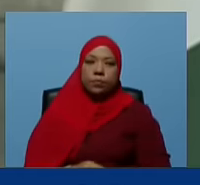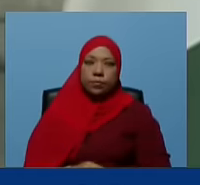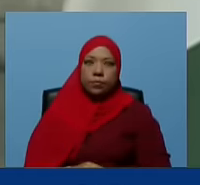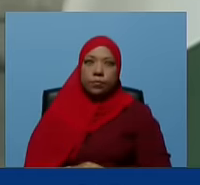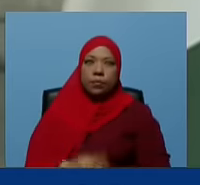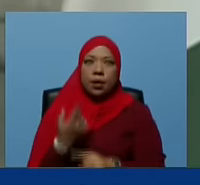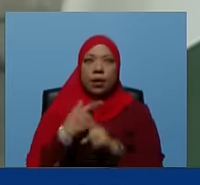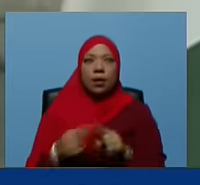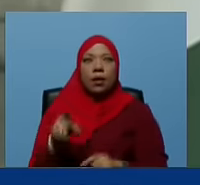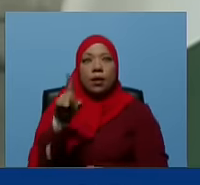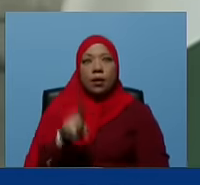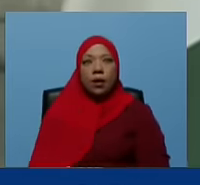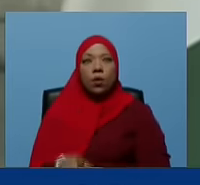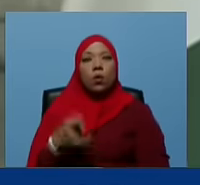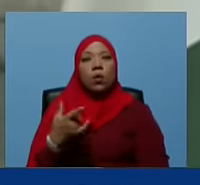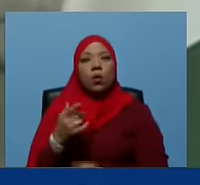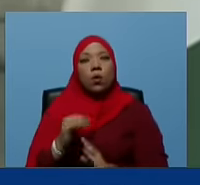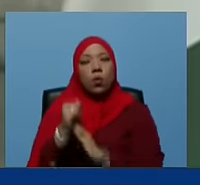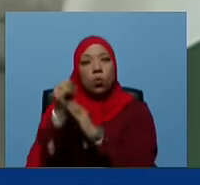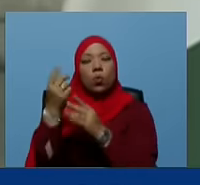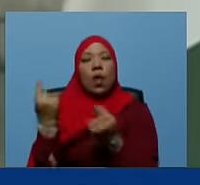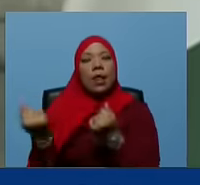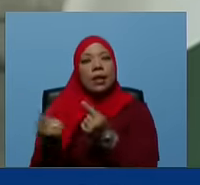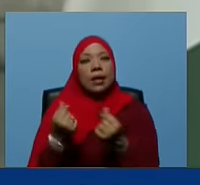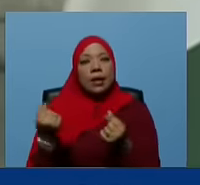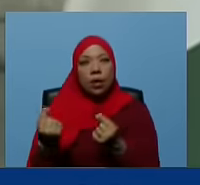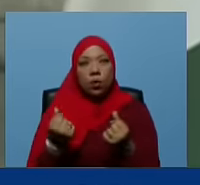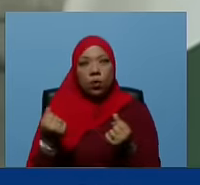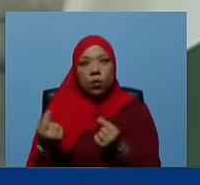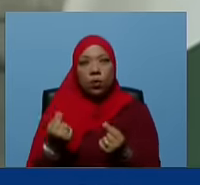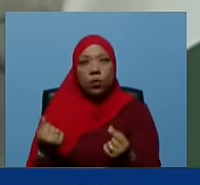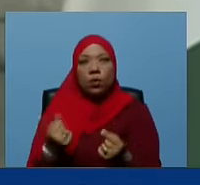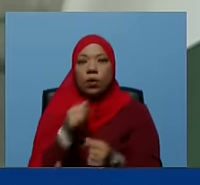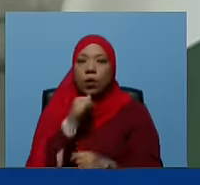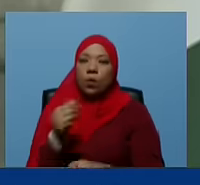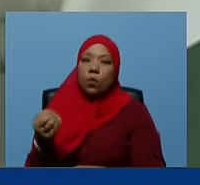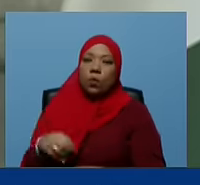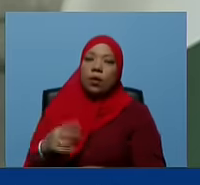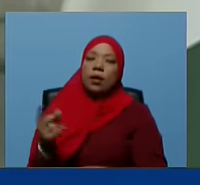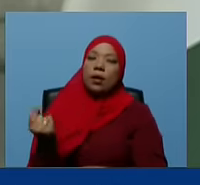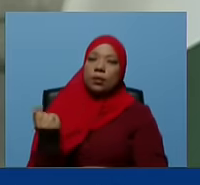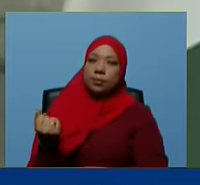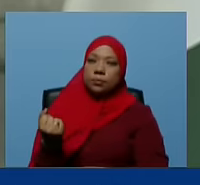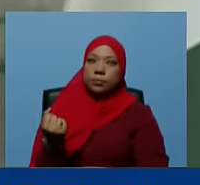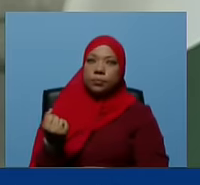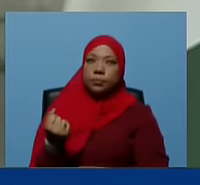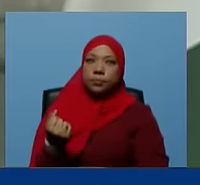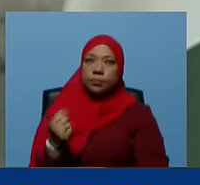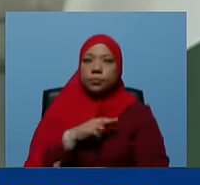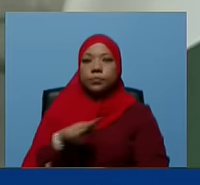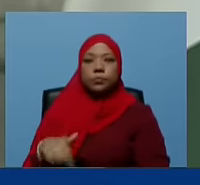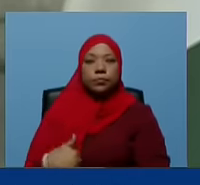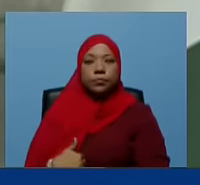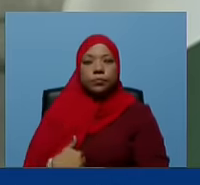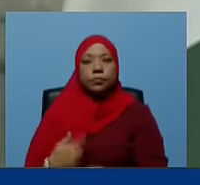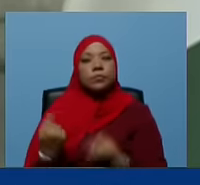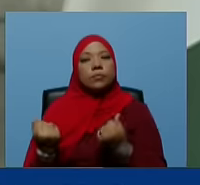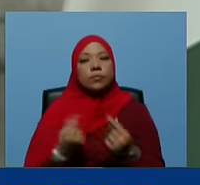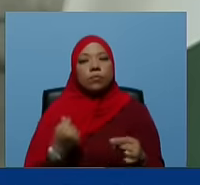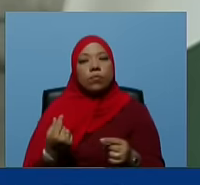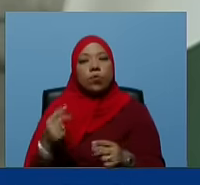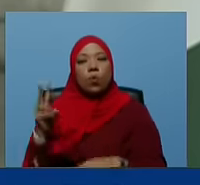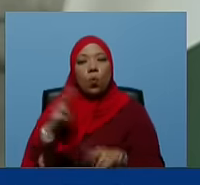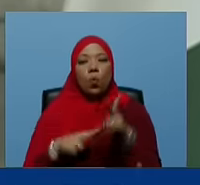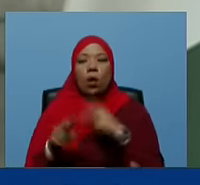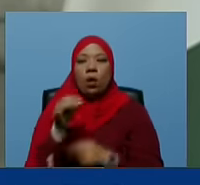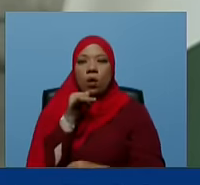Pero también somos la joya de la corona por las riquezas materiales. no solo por las riquezas